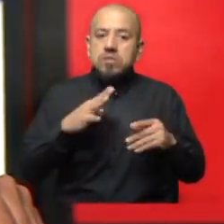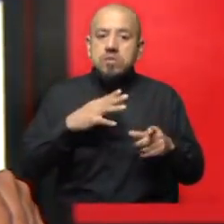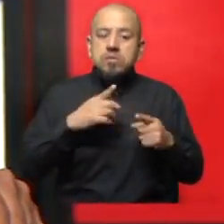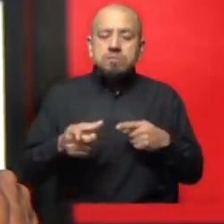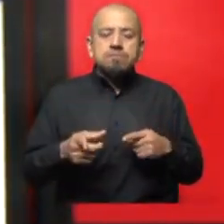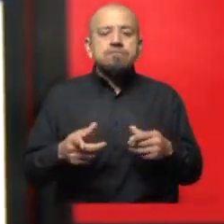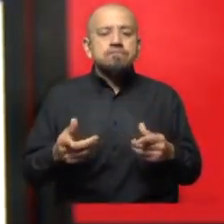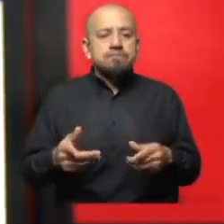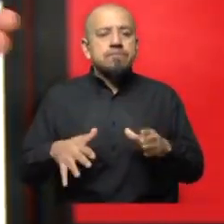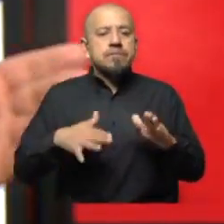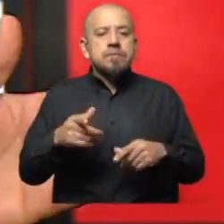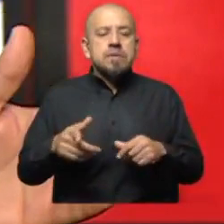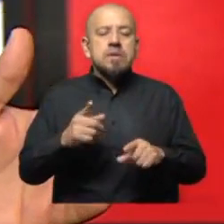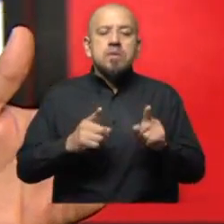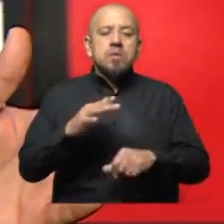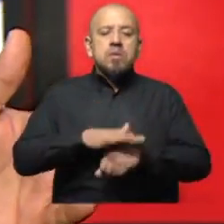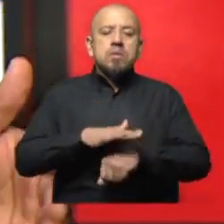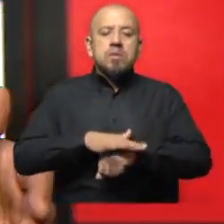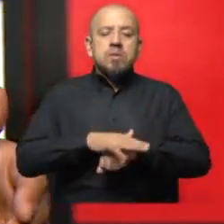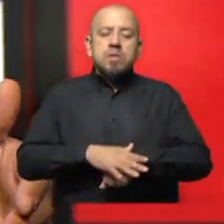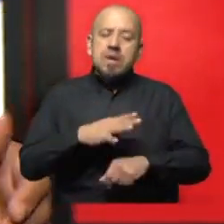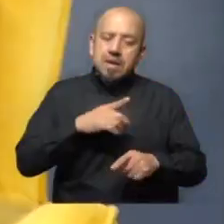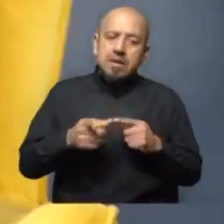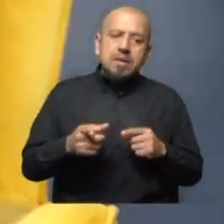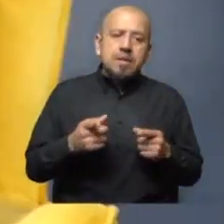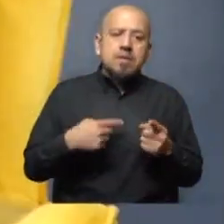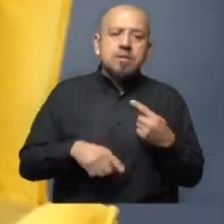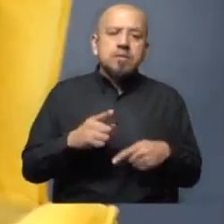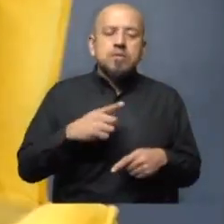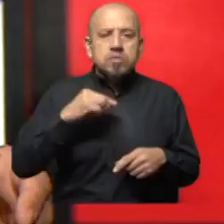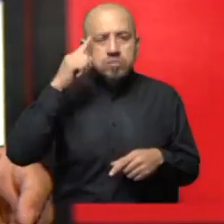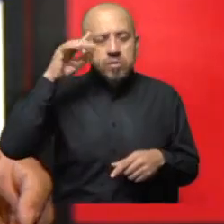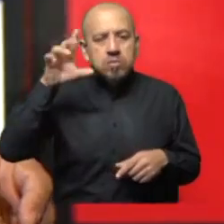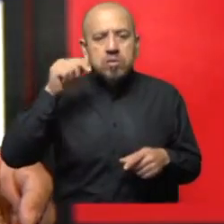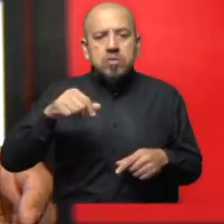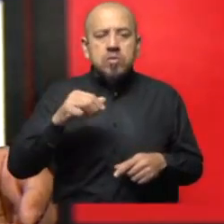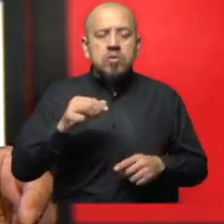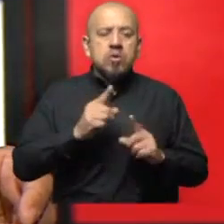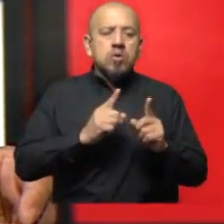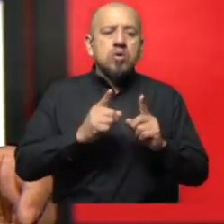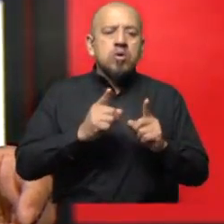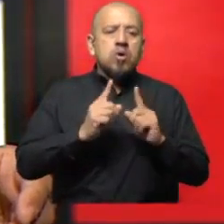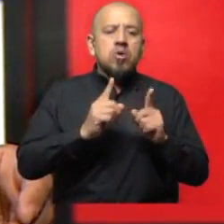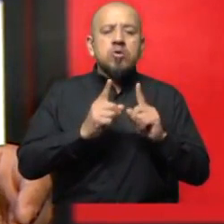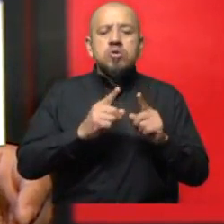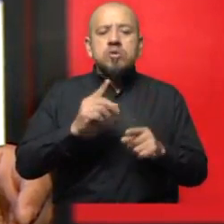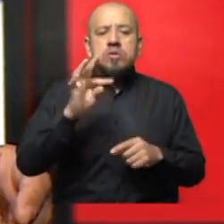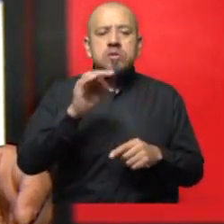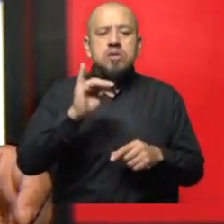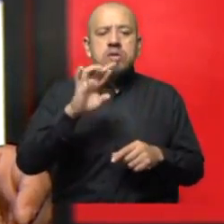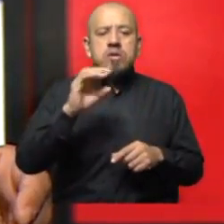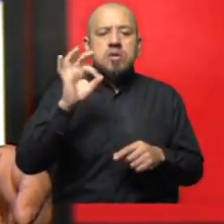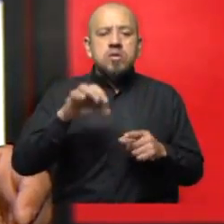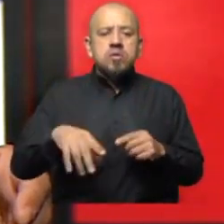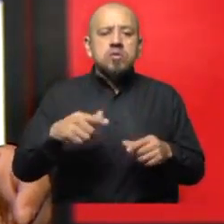cosas que en algún momento siempre la carrera pasan viste y yo recuerdo que no se tiró qué los discos en